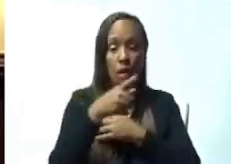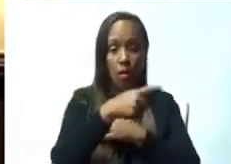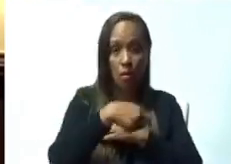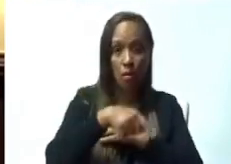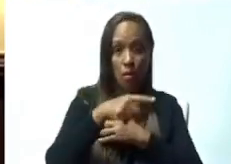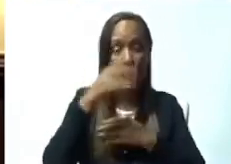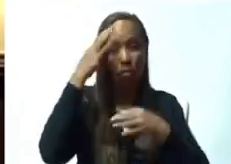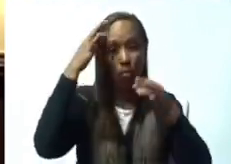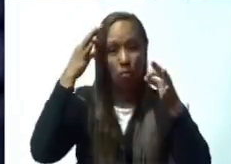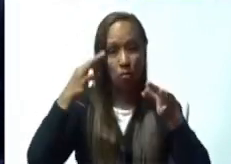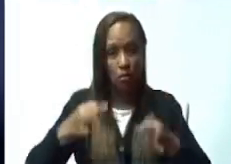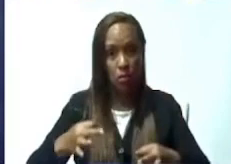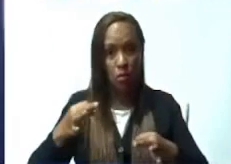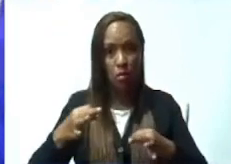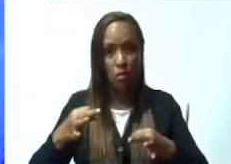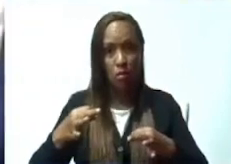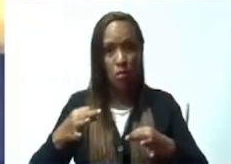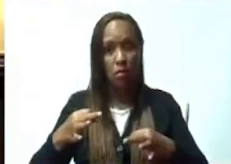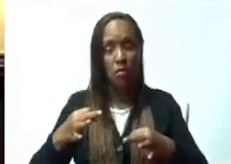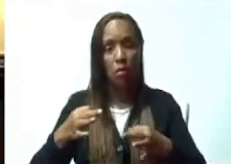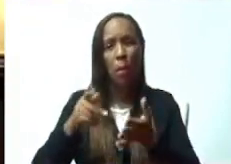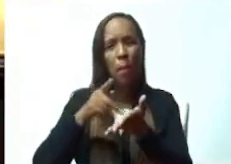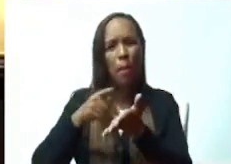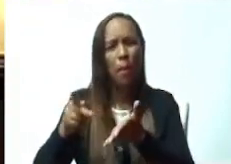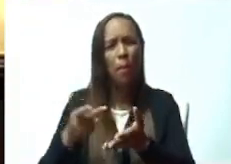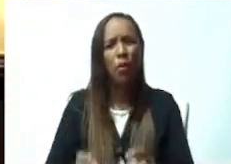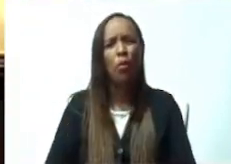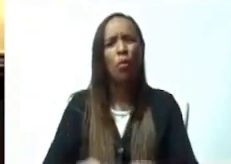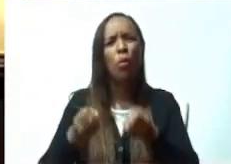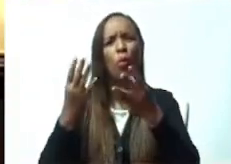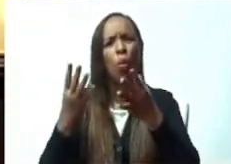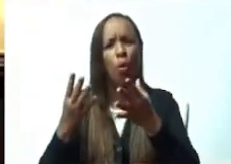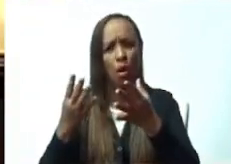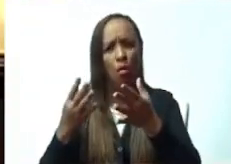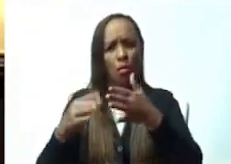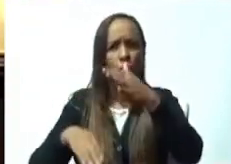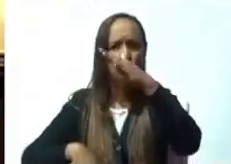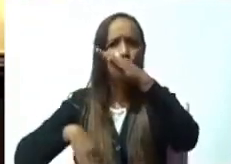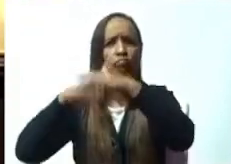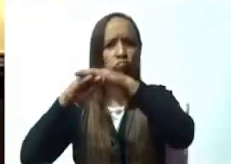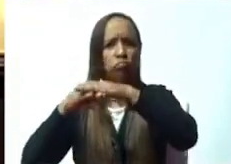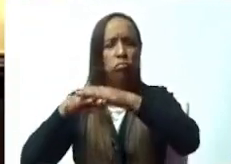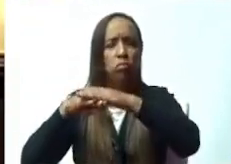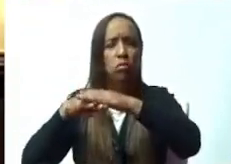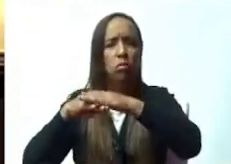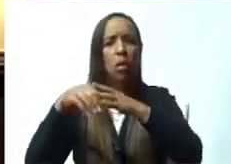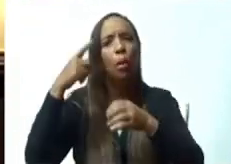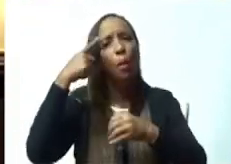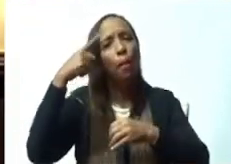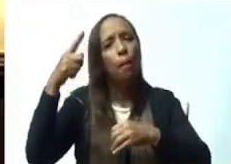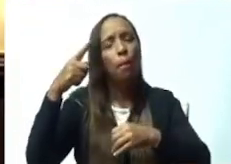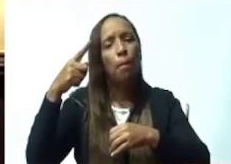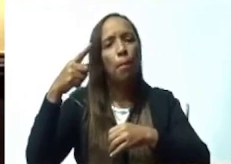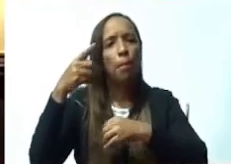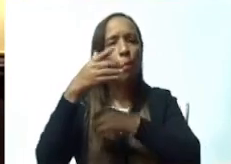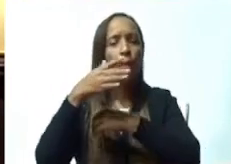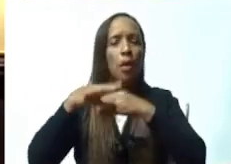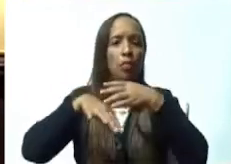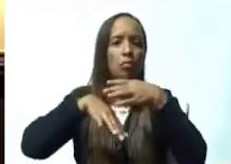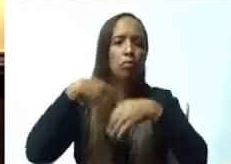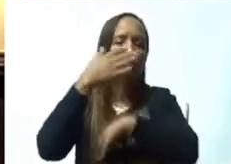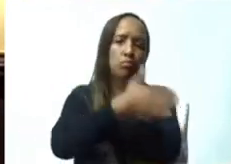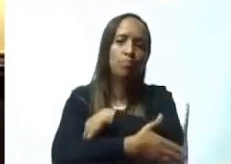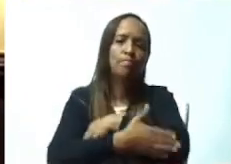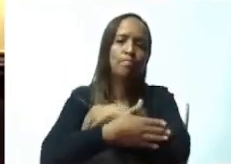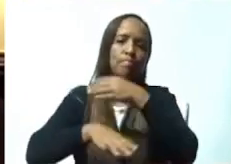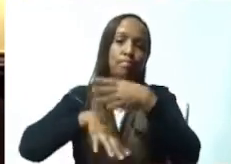cuantitativos vía cuotas para la importación de estos productos y establecerá los mecanismos de administración